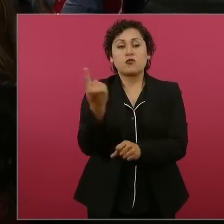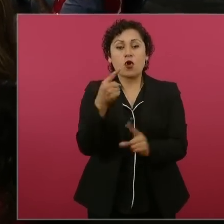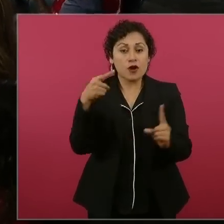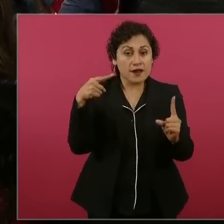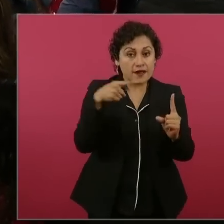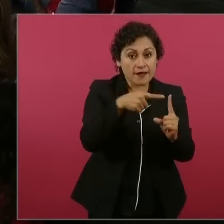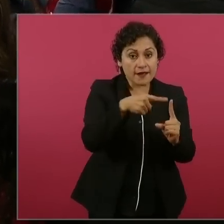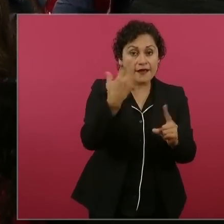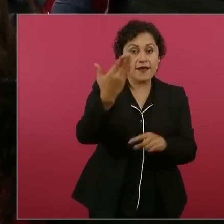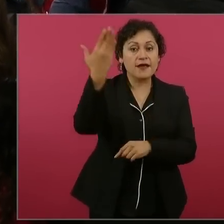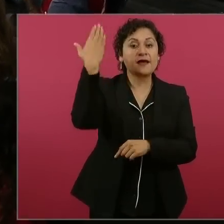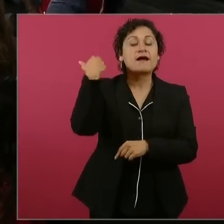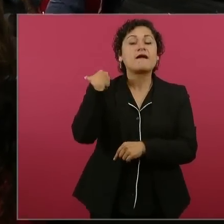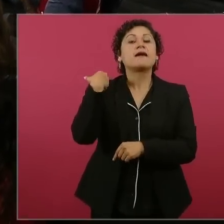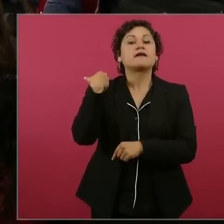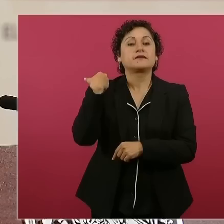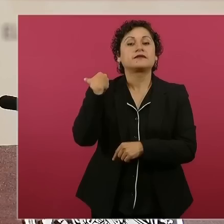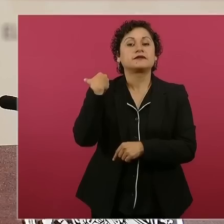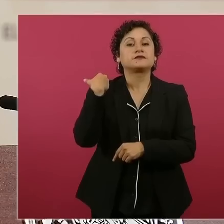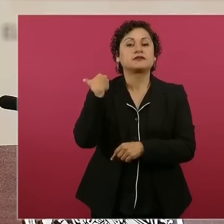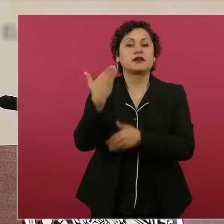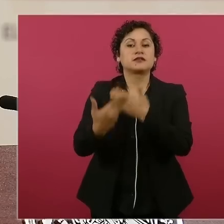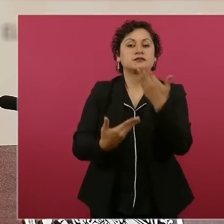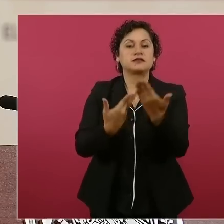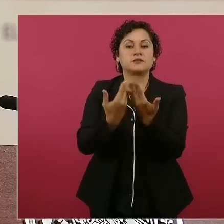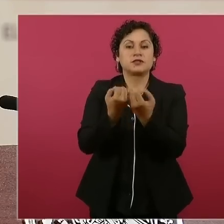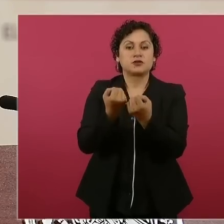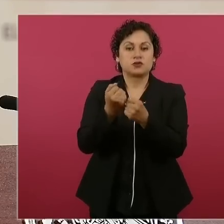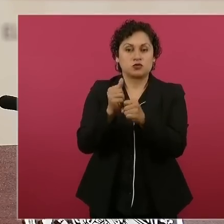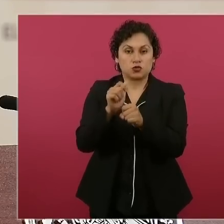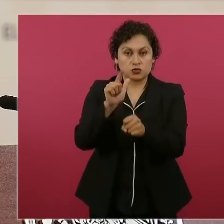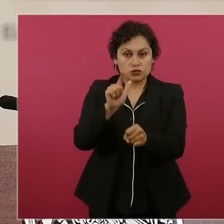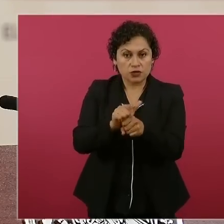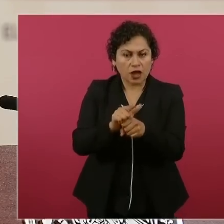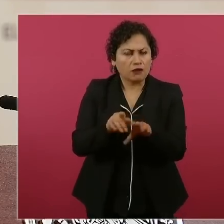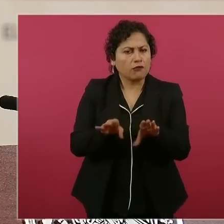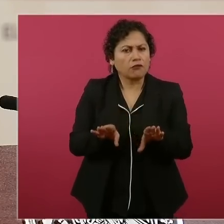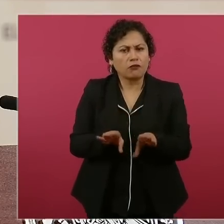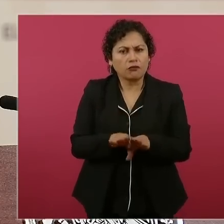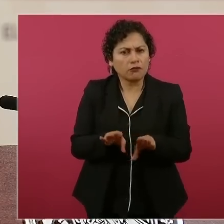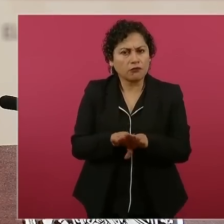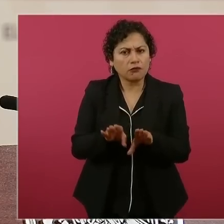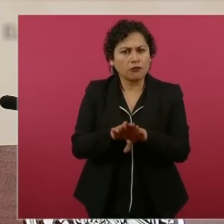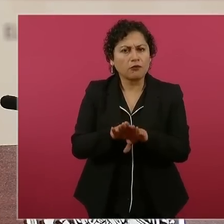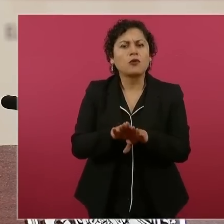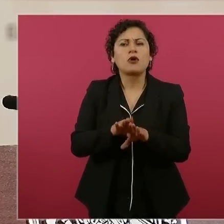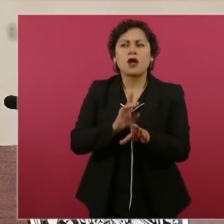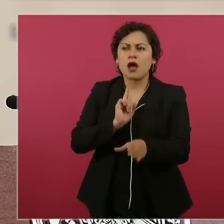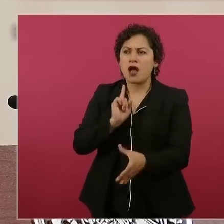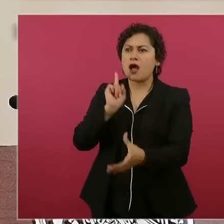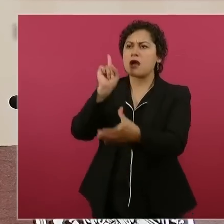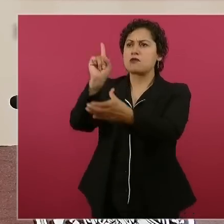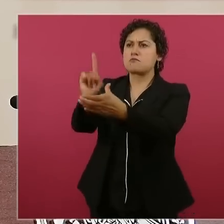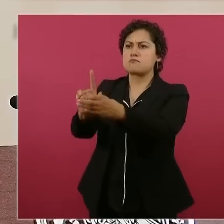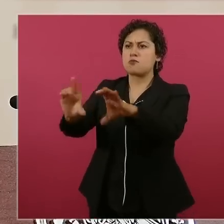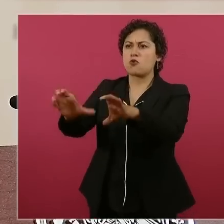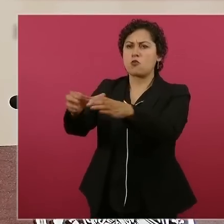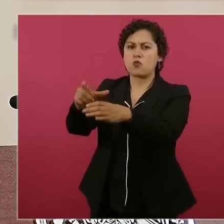cuando se hacía servicio social en las comunidades marginadas